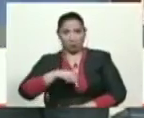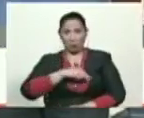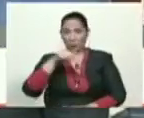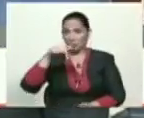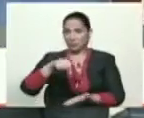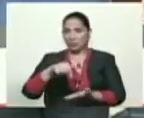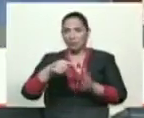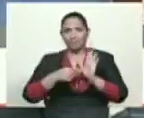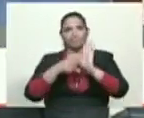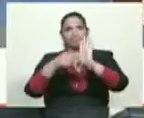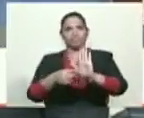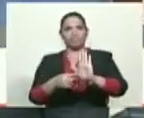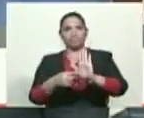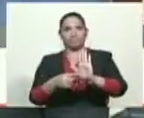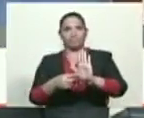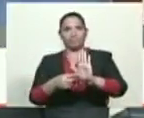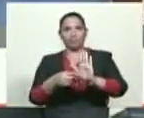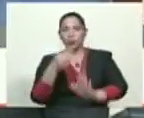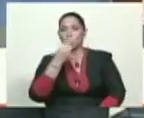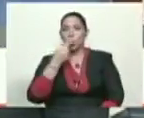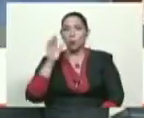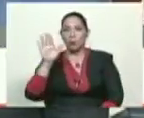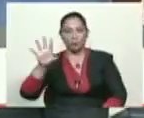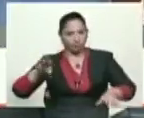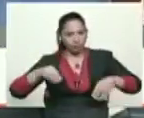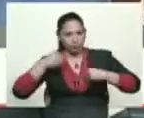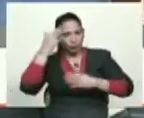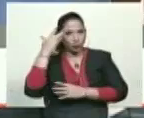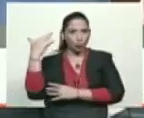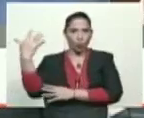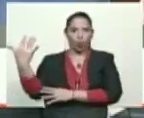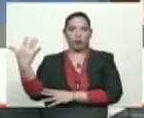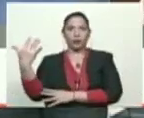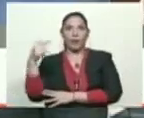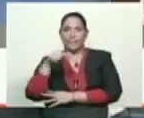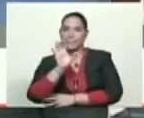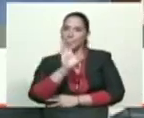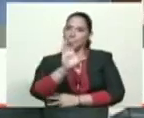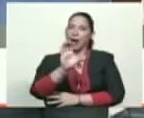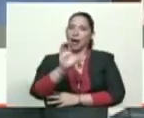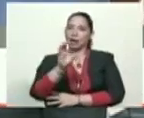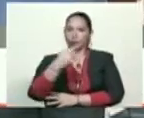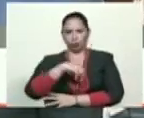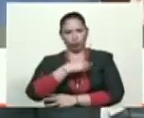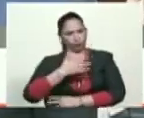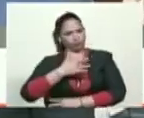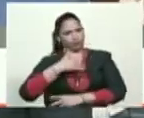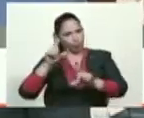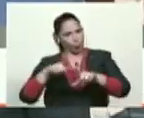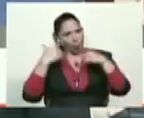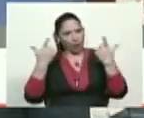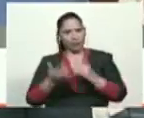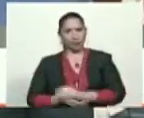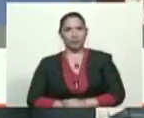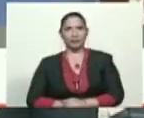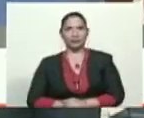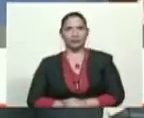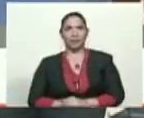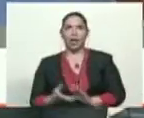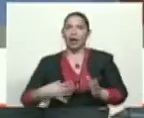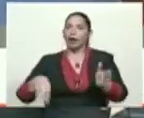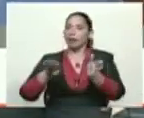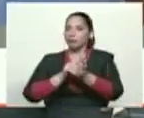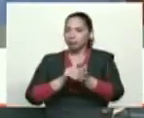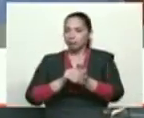demostrando ese compromiso y esos sueños con patria con los guaireños y quiero ratificarle una vez más